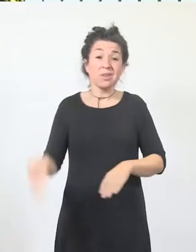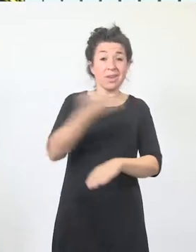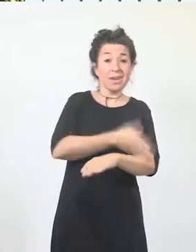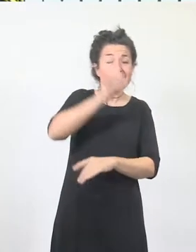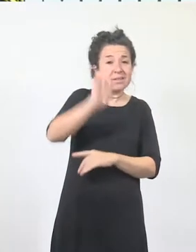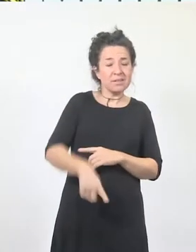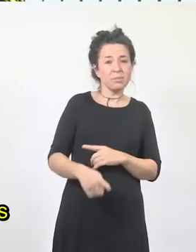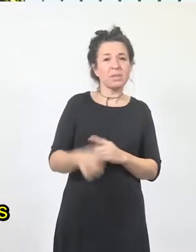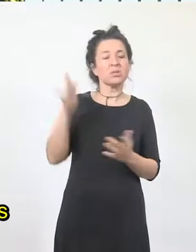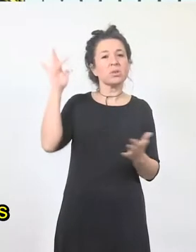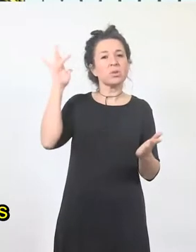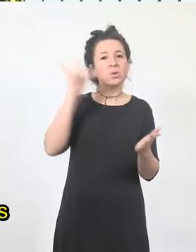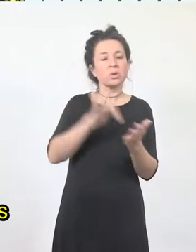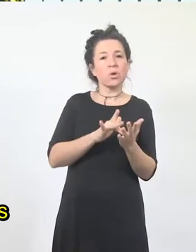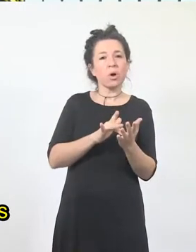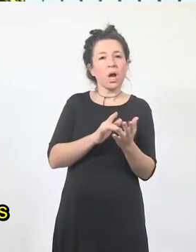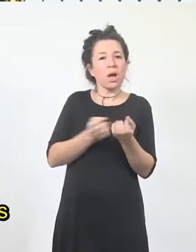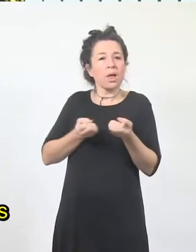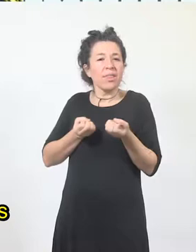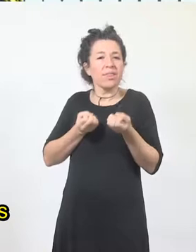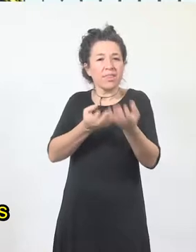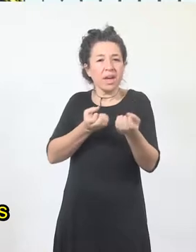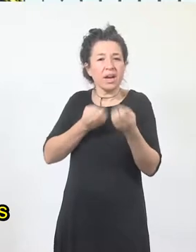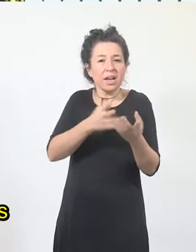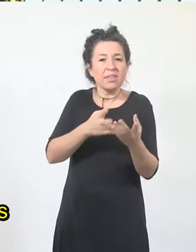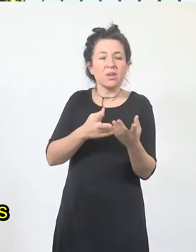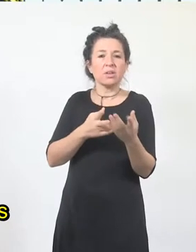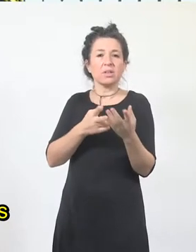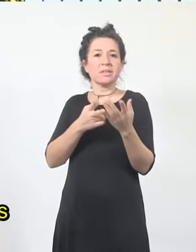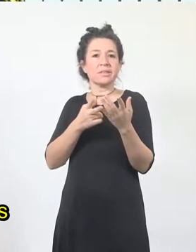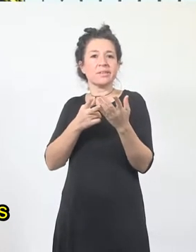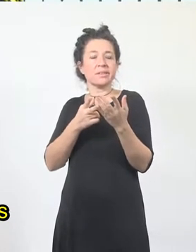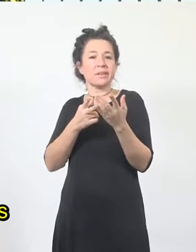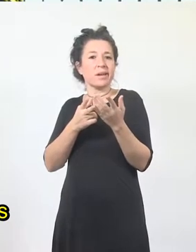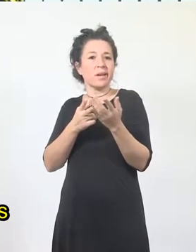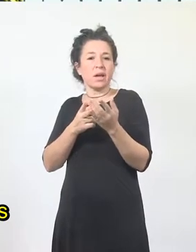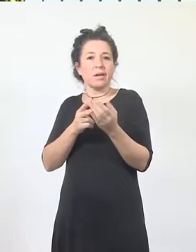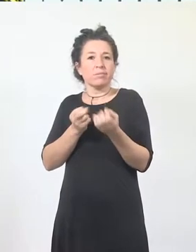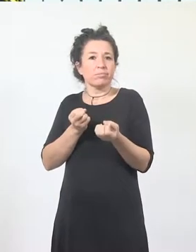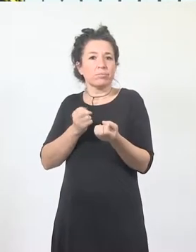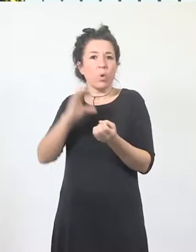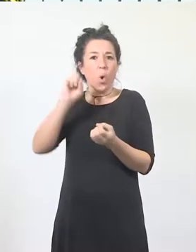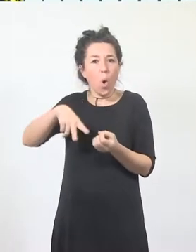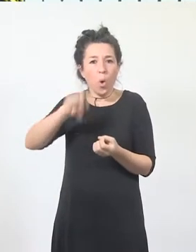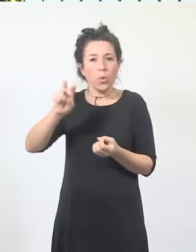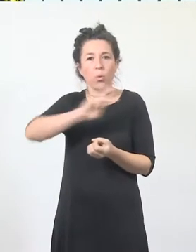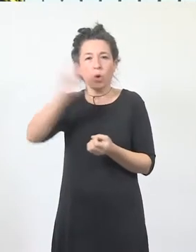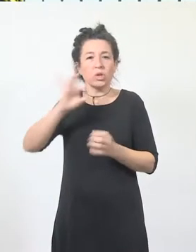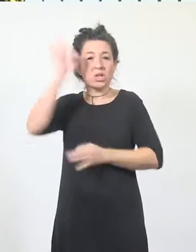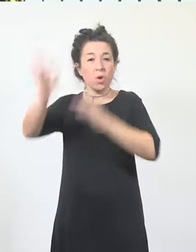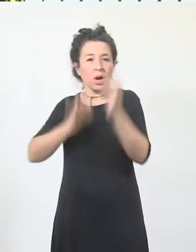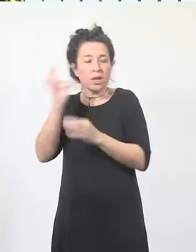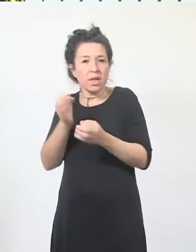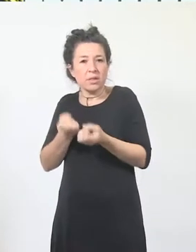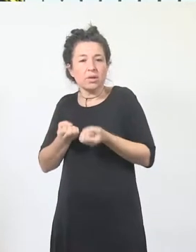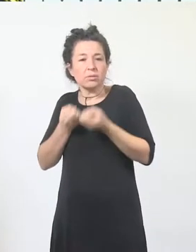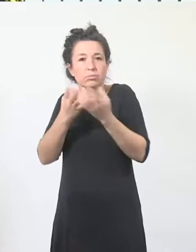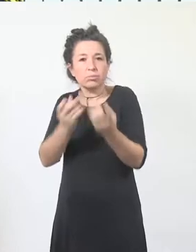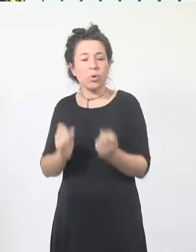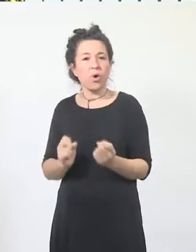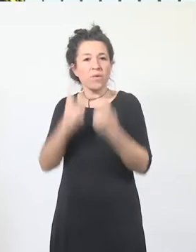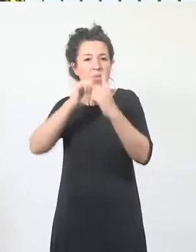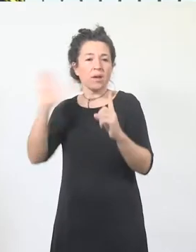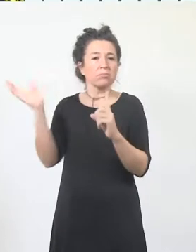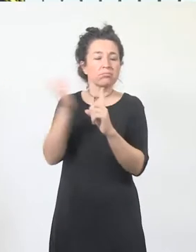anterioridad, se han producido numerosas declaraciones y resoluciones por parte de la ONU y otras organizaciones pidiendo que se pusiera en